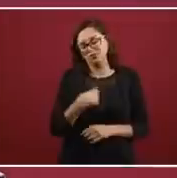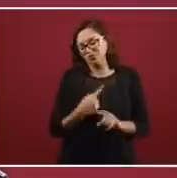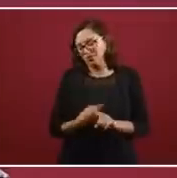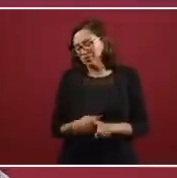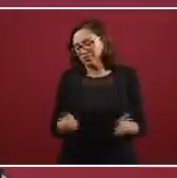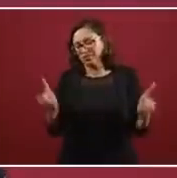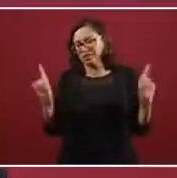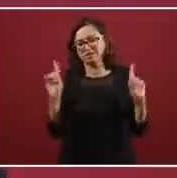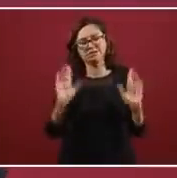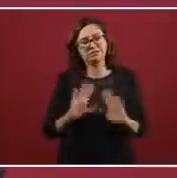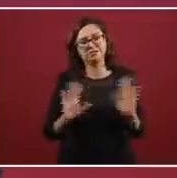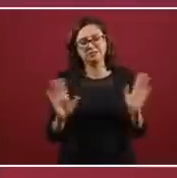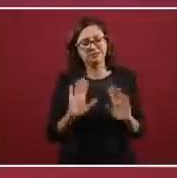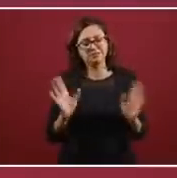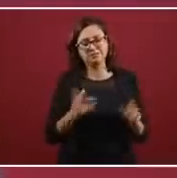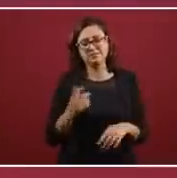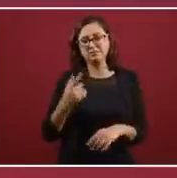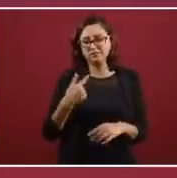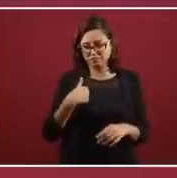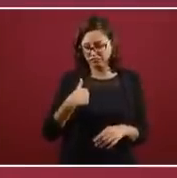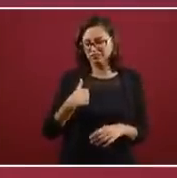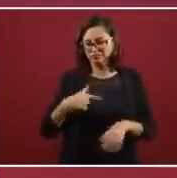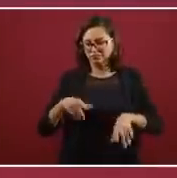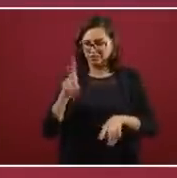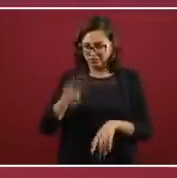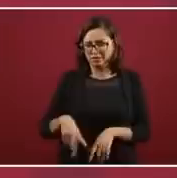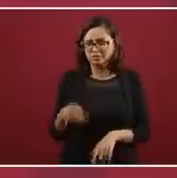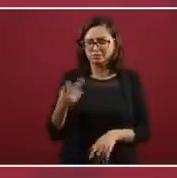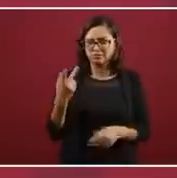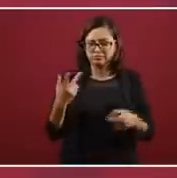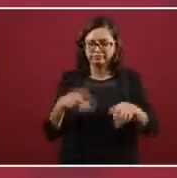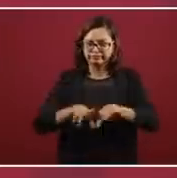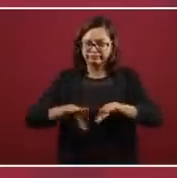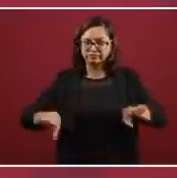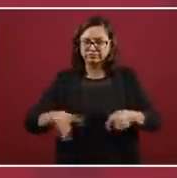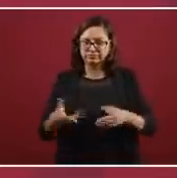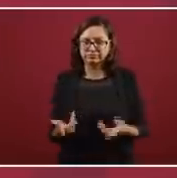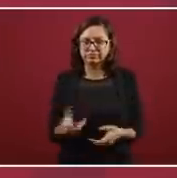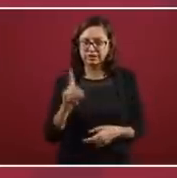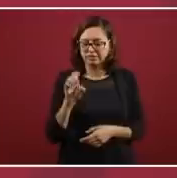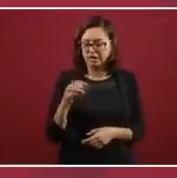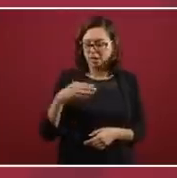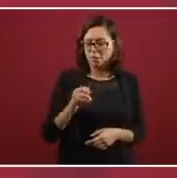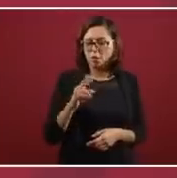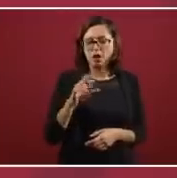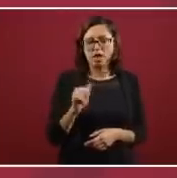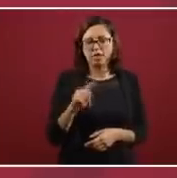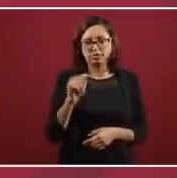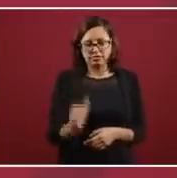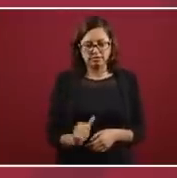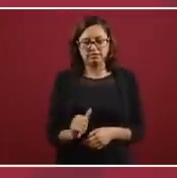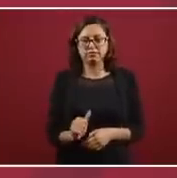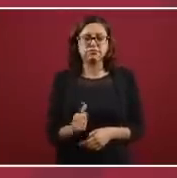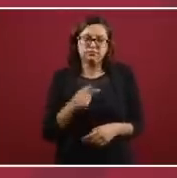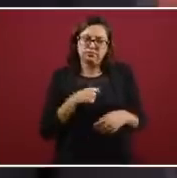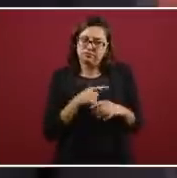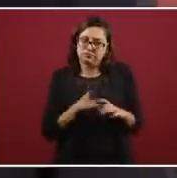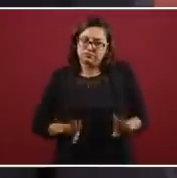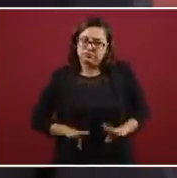Soy demócrata. Y lo que sí es que vamos